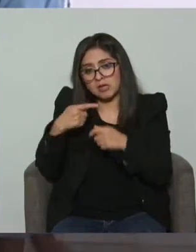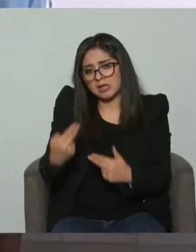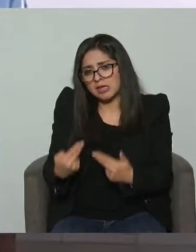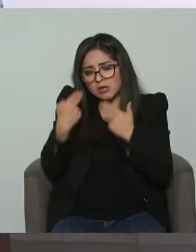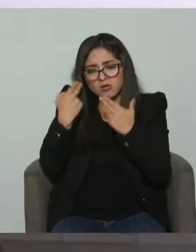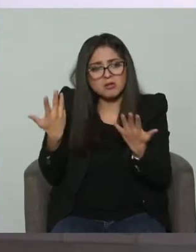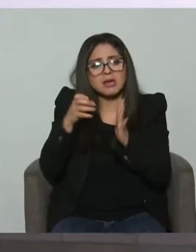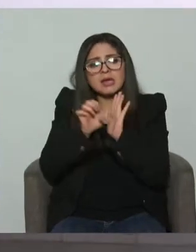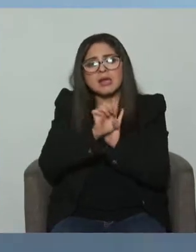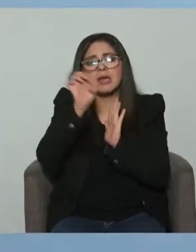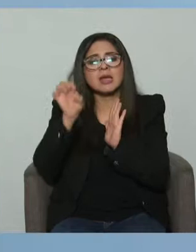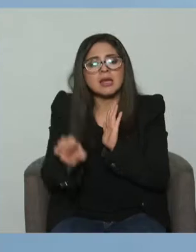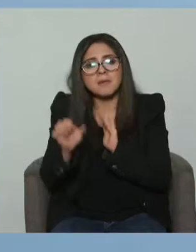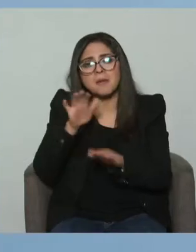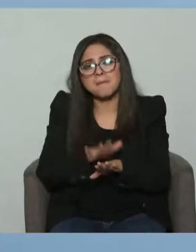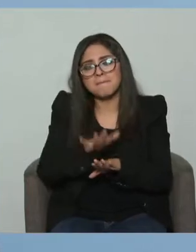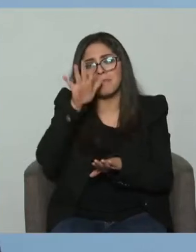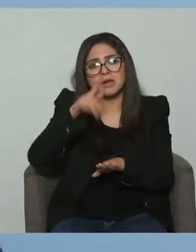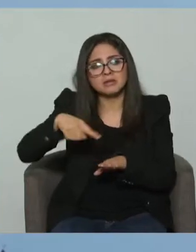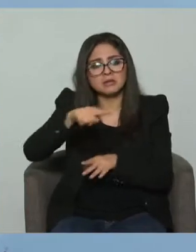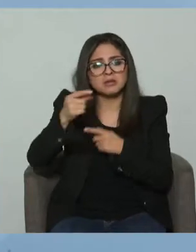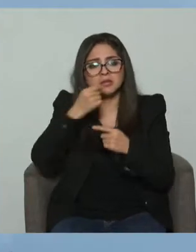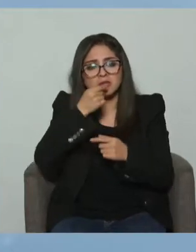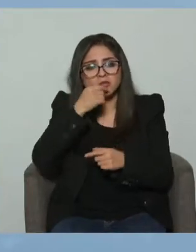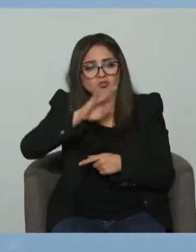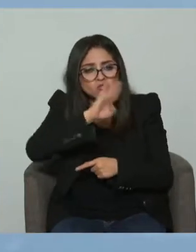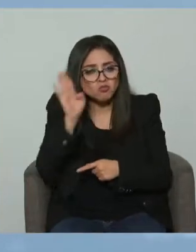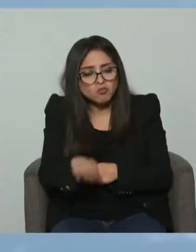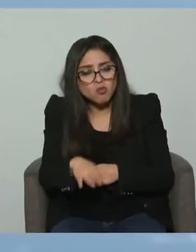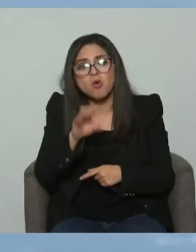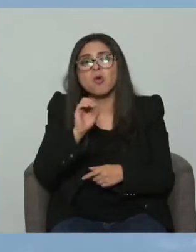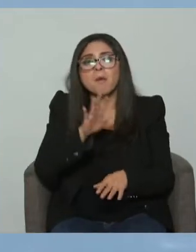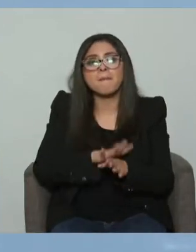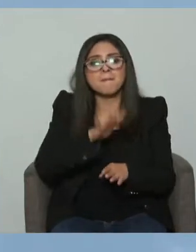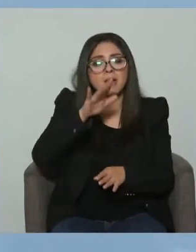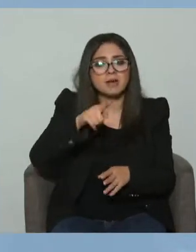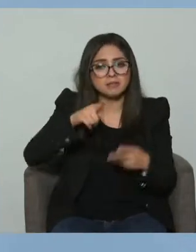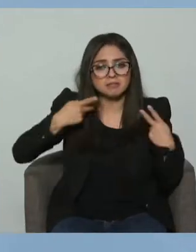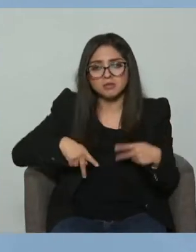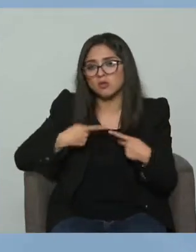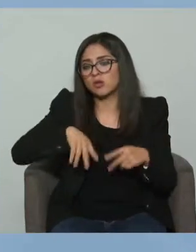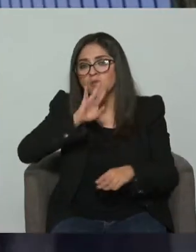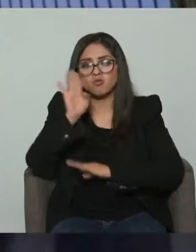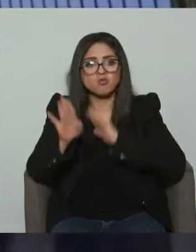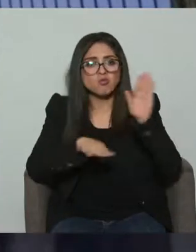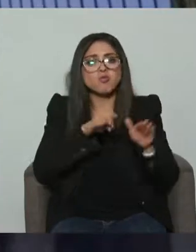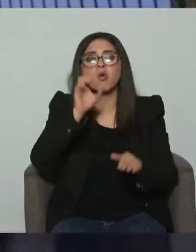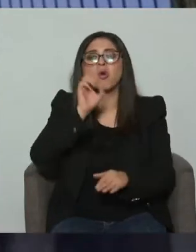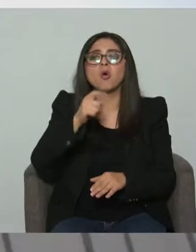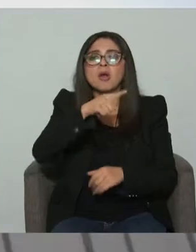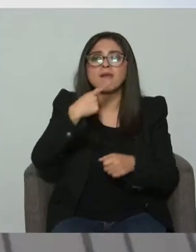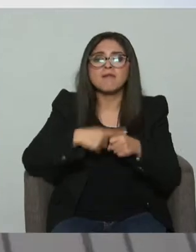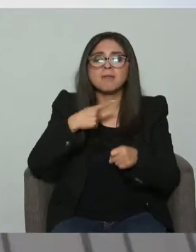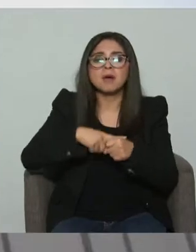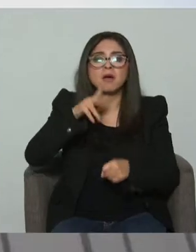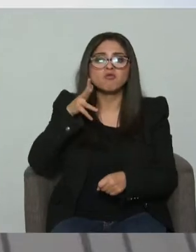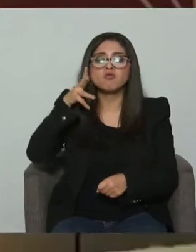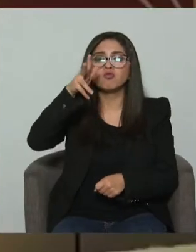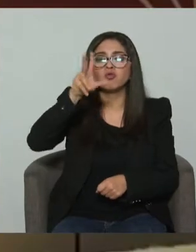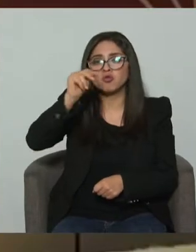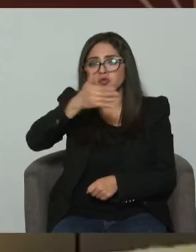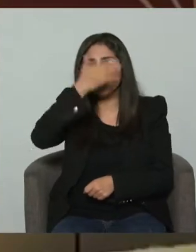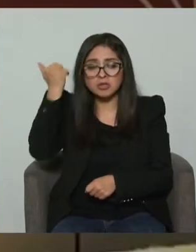ejemplo, aumenta la mortalidad infantil, la mortalidad a edades tempranas por enfermedades que son previsibles, que